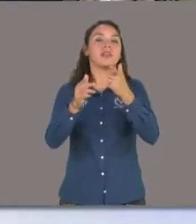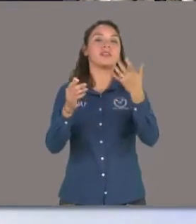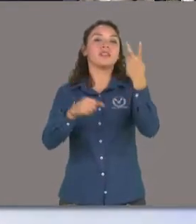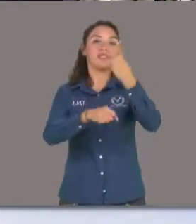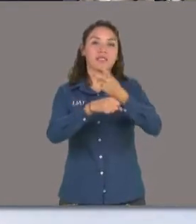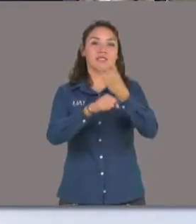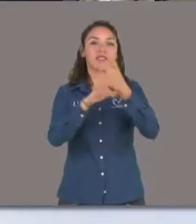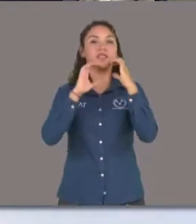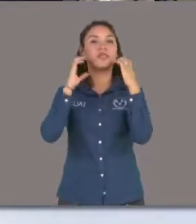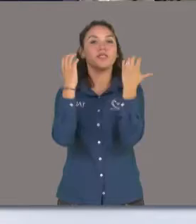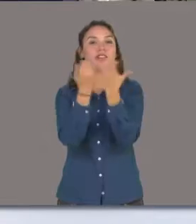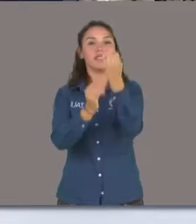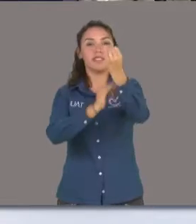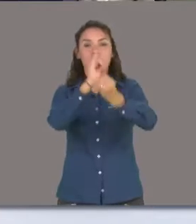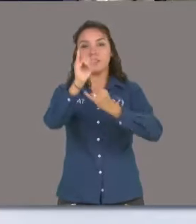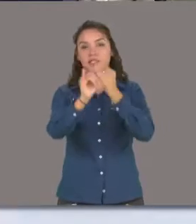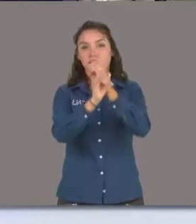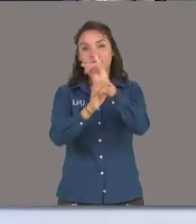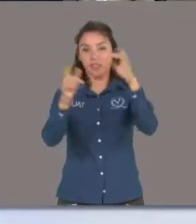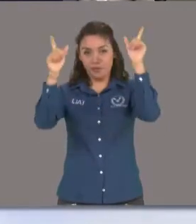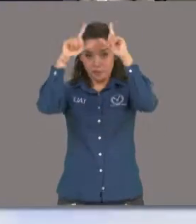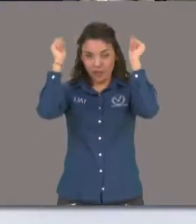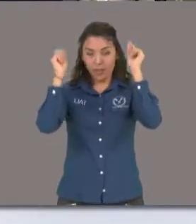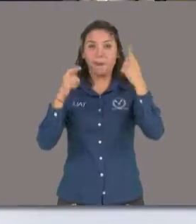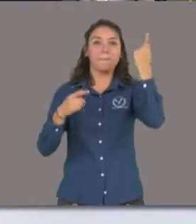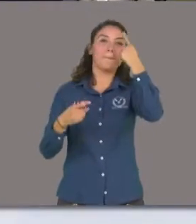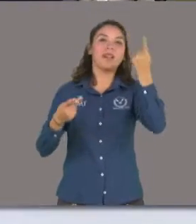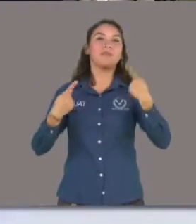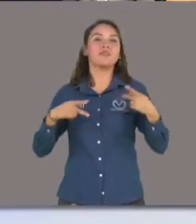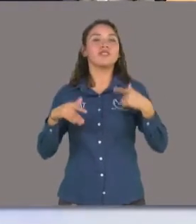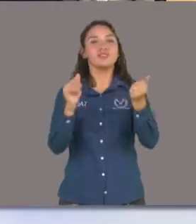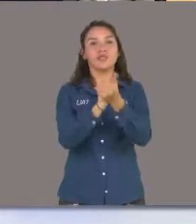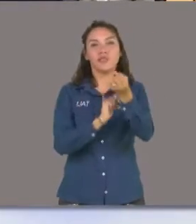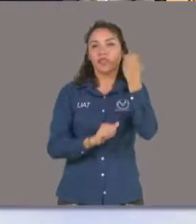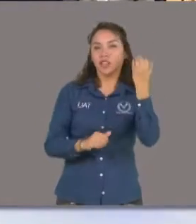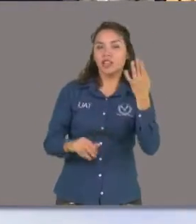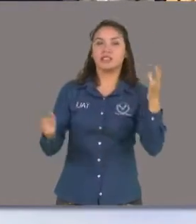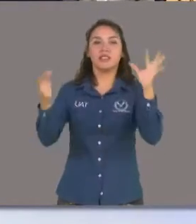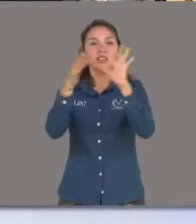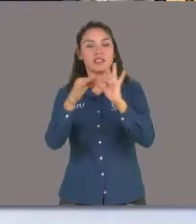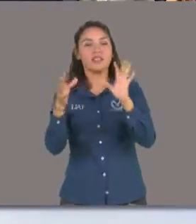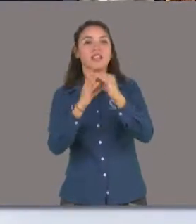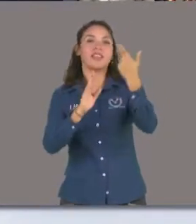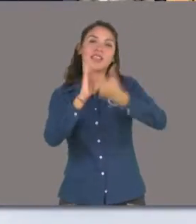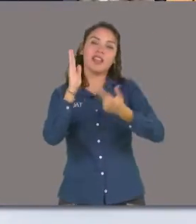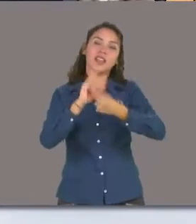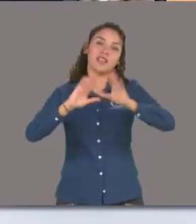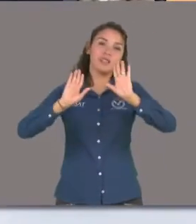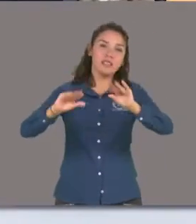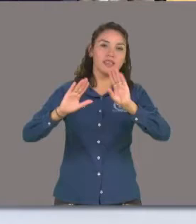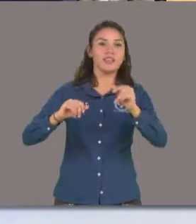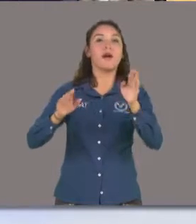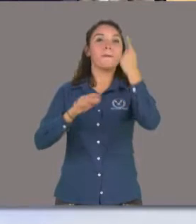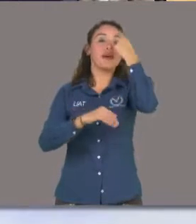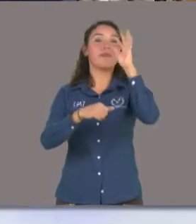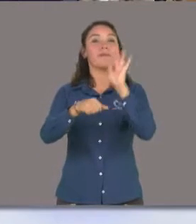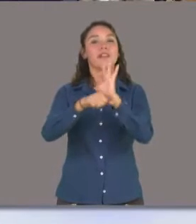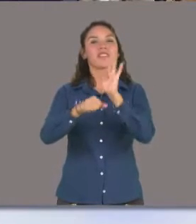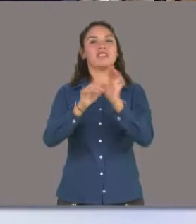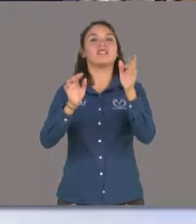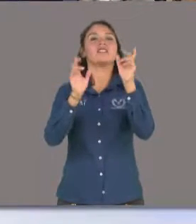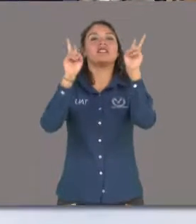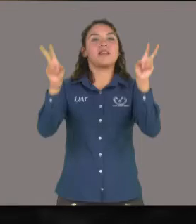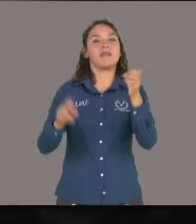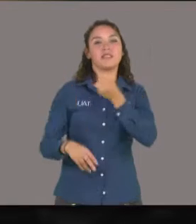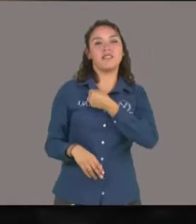Laredo el tercer Congreso Internacional de Enfermería, que reunió especialistas en donde se efectuaron conferencias, talleres y mesas de trabajo en beneficio de